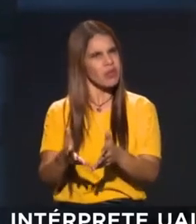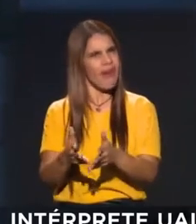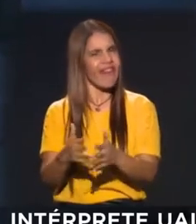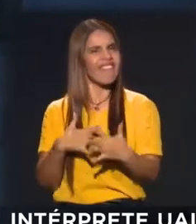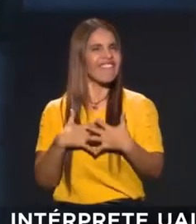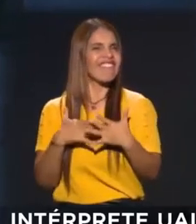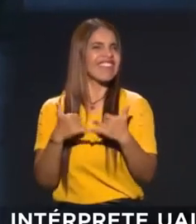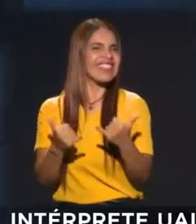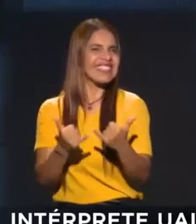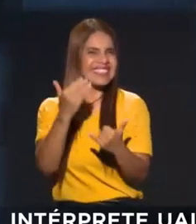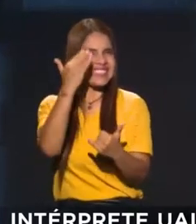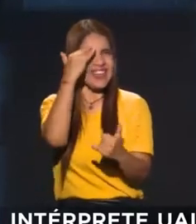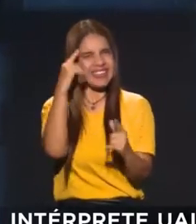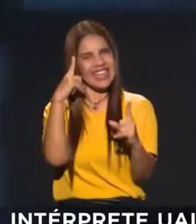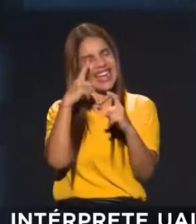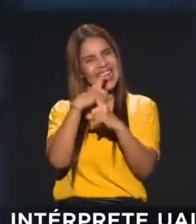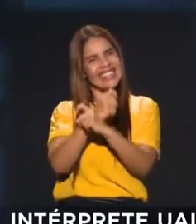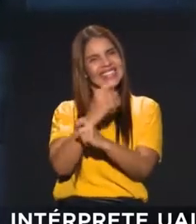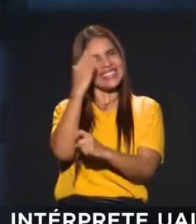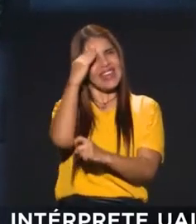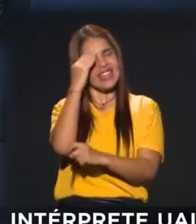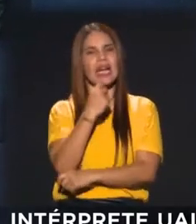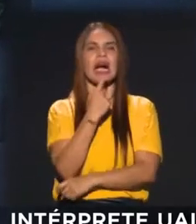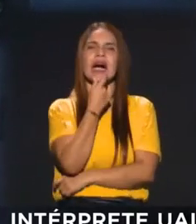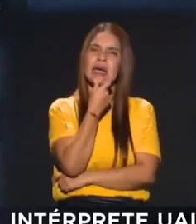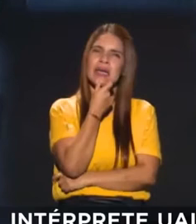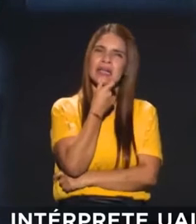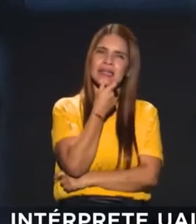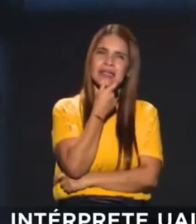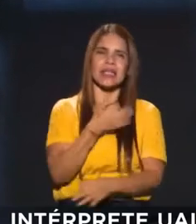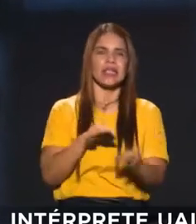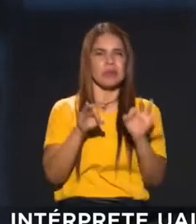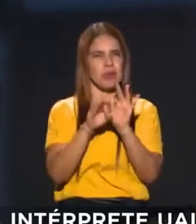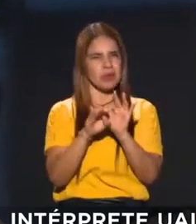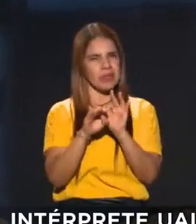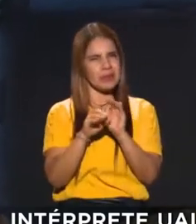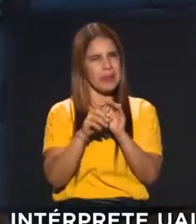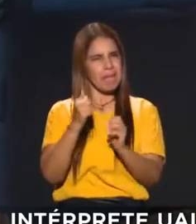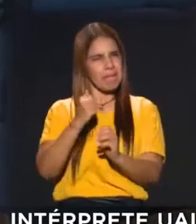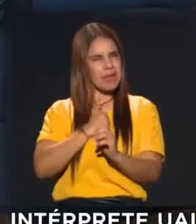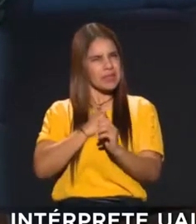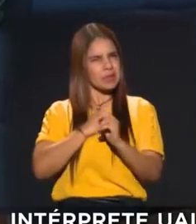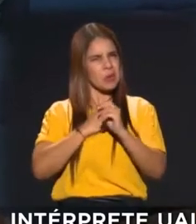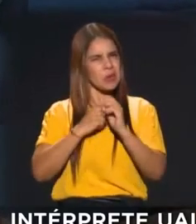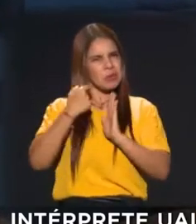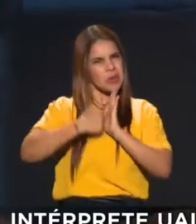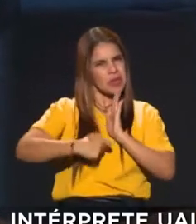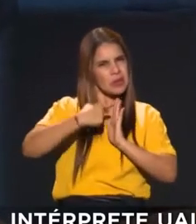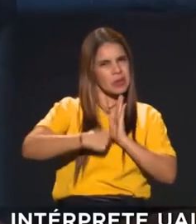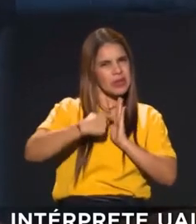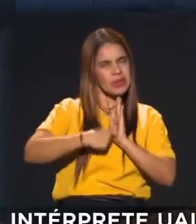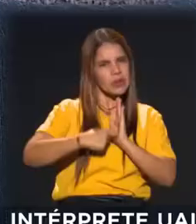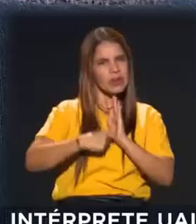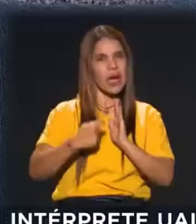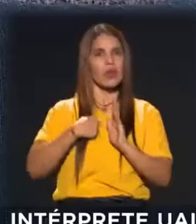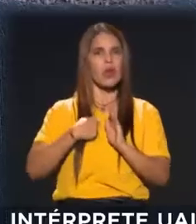siendo felices, sabiendo pensar, sabiendo repensarnos, reconstruyéndonos inclusive? Toda esta pandemia